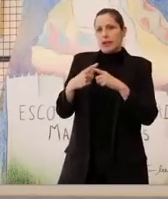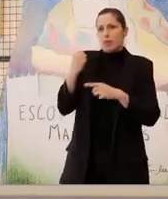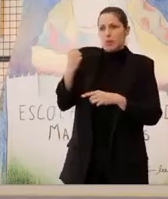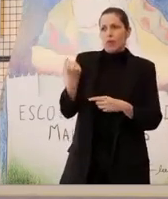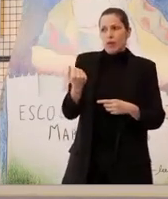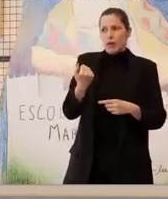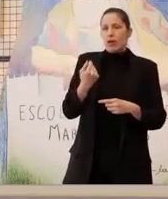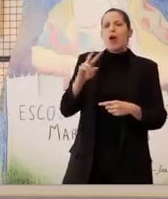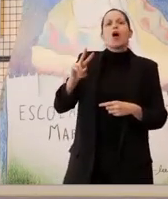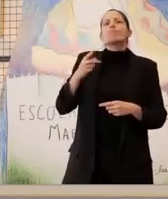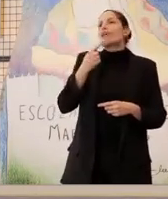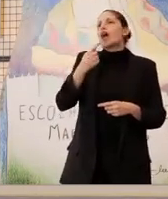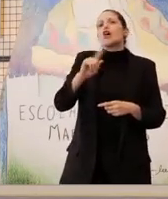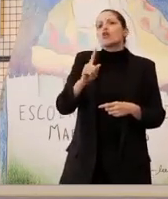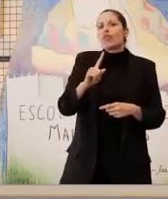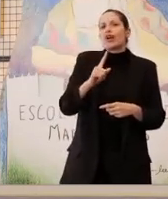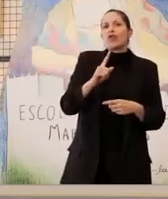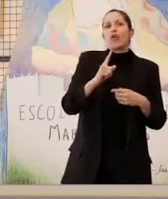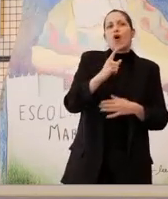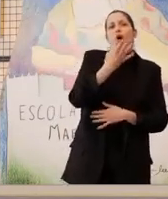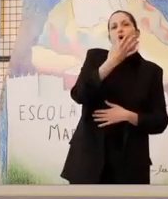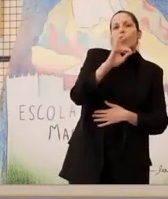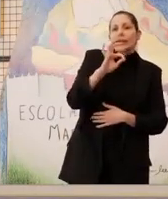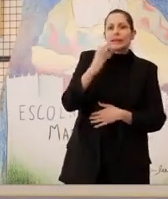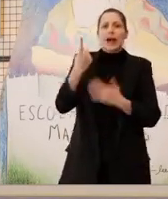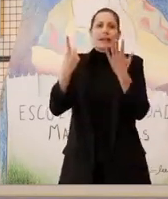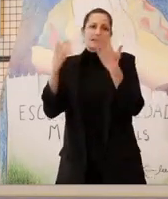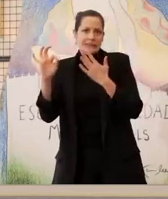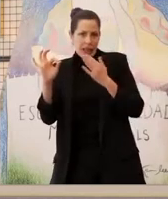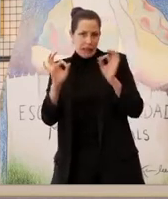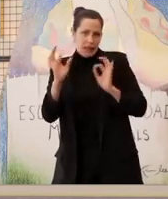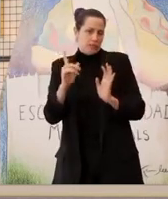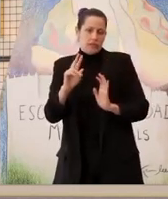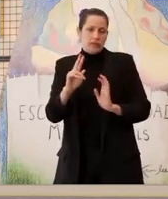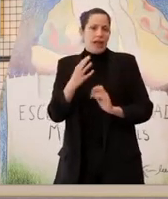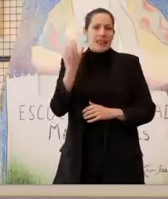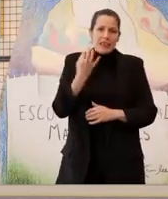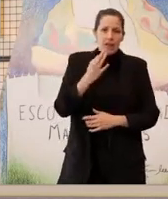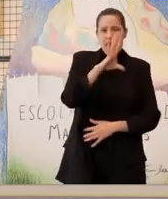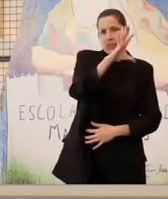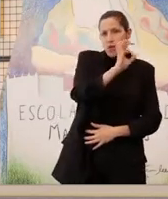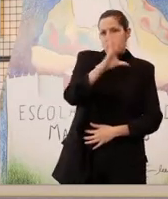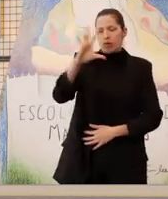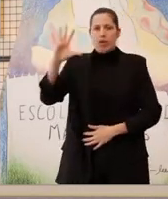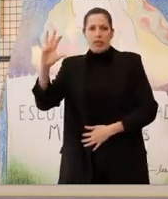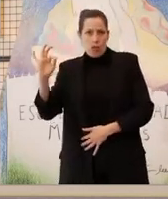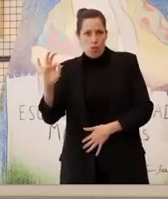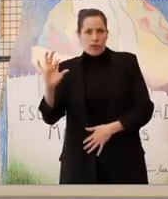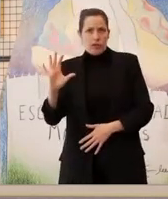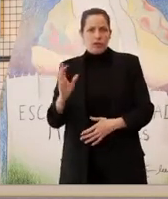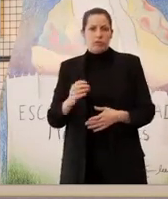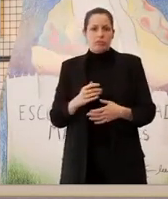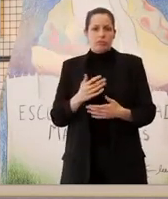una vulgaridad a que lo compartan 50 50 y me parece que quienes pedimos eso estamos hablando de una enorme